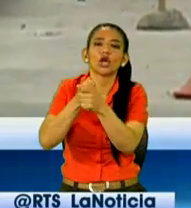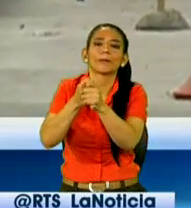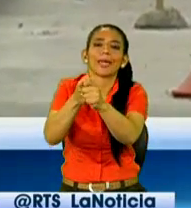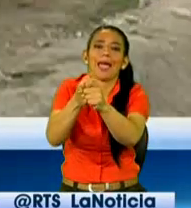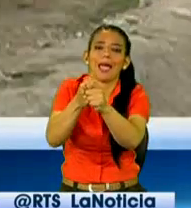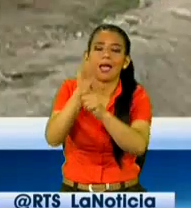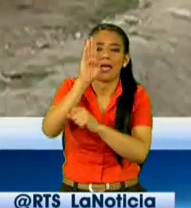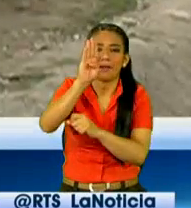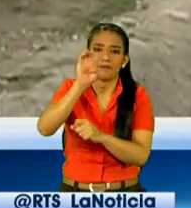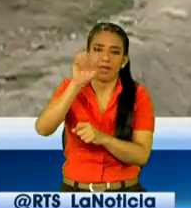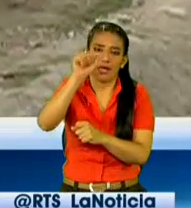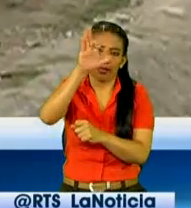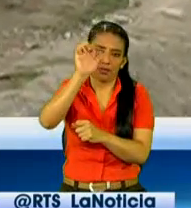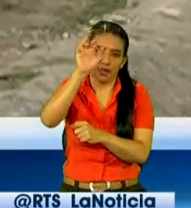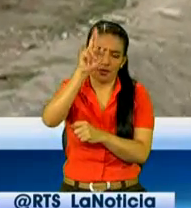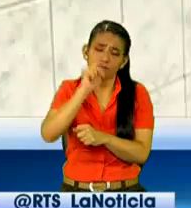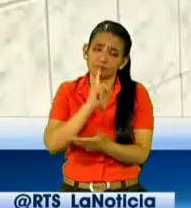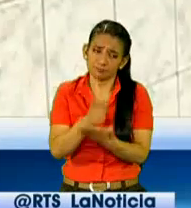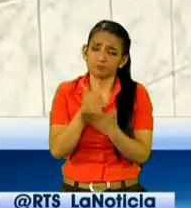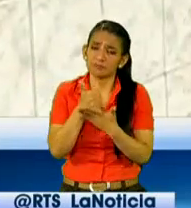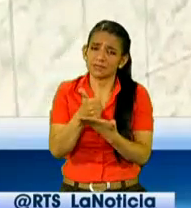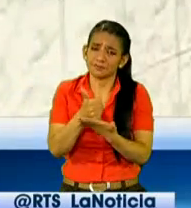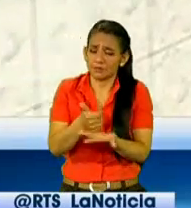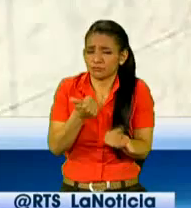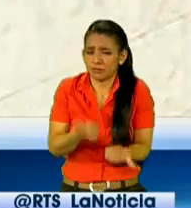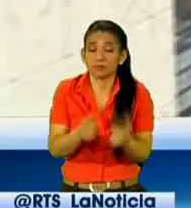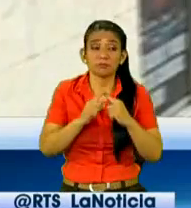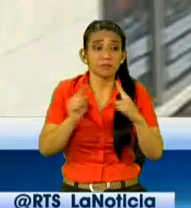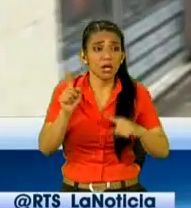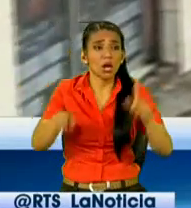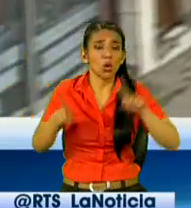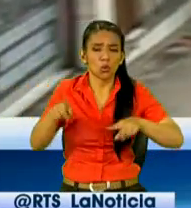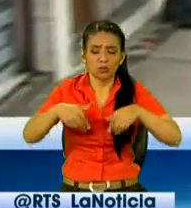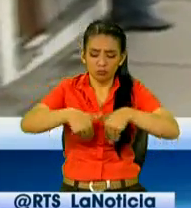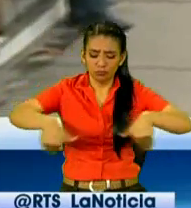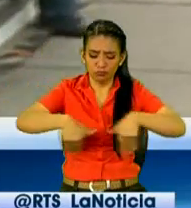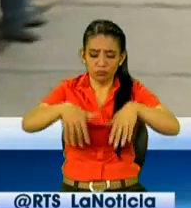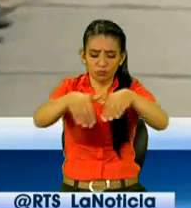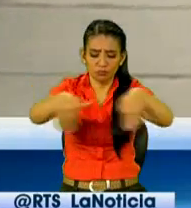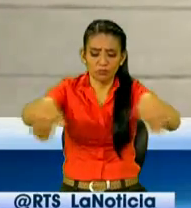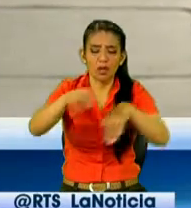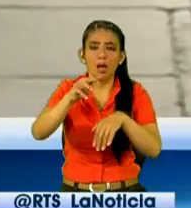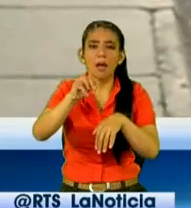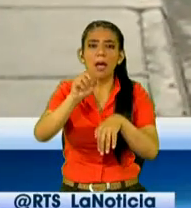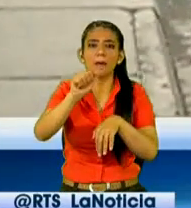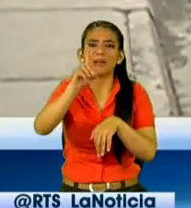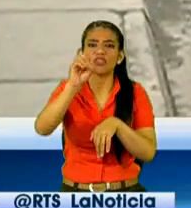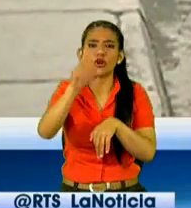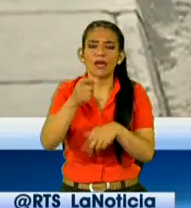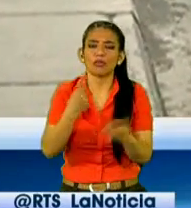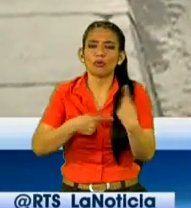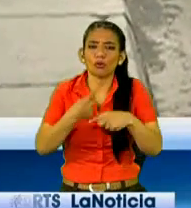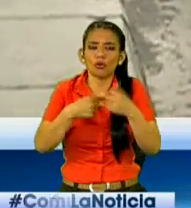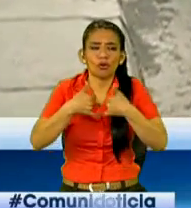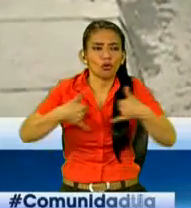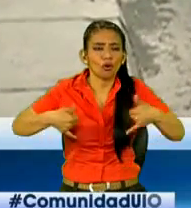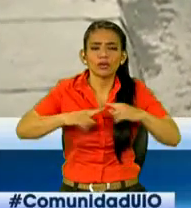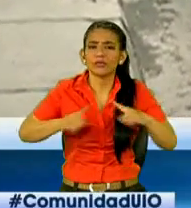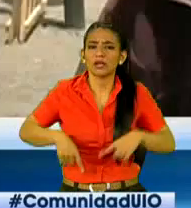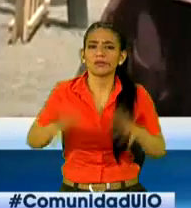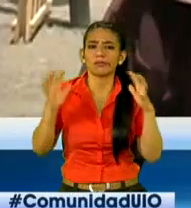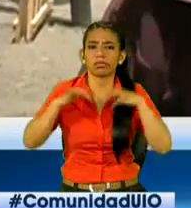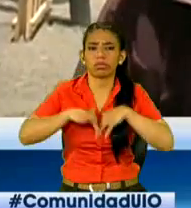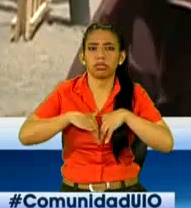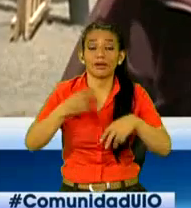pesar de que es un beneficio para la ciudad para los comerciantes que se asientan al borde de la avenida maldonado ha resultado un propicio para sus negocios